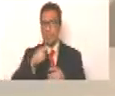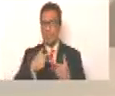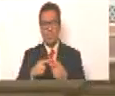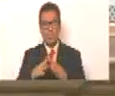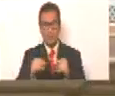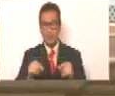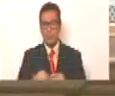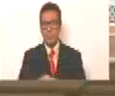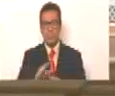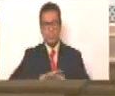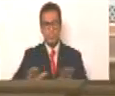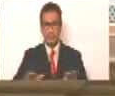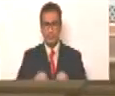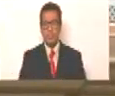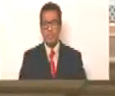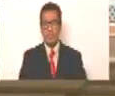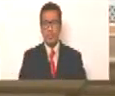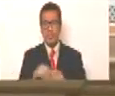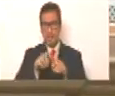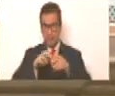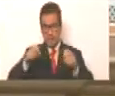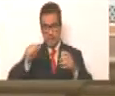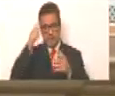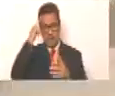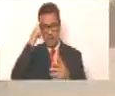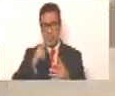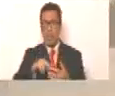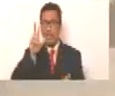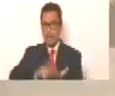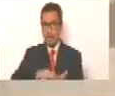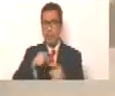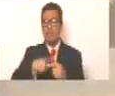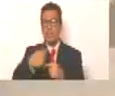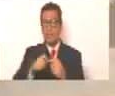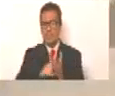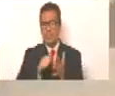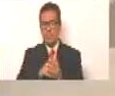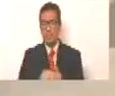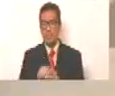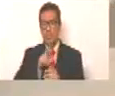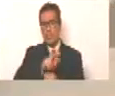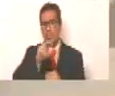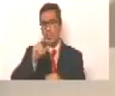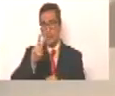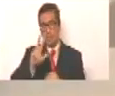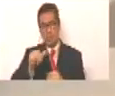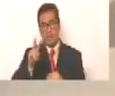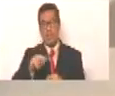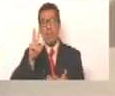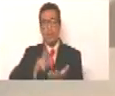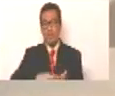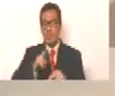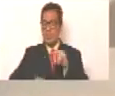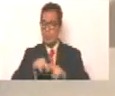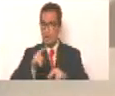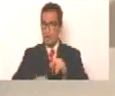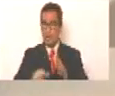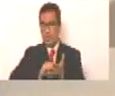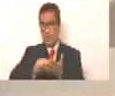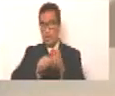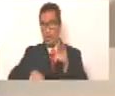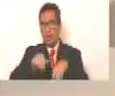En consideración el epígrafe. Aprobado. Siguiente. 33º. Se sugiere aprobar la creación del contenido del artículo 15, quedando